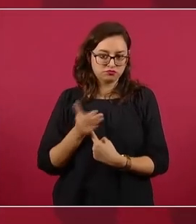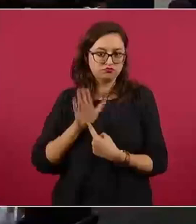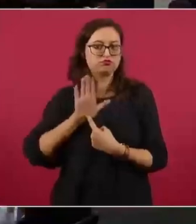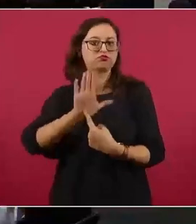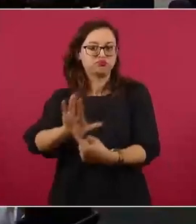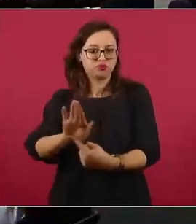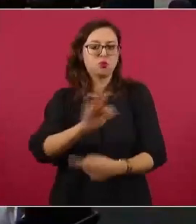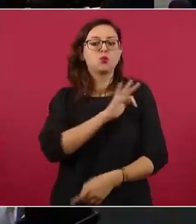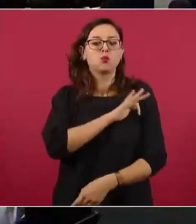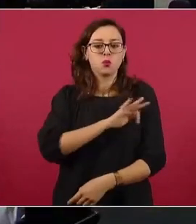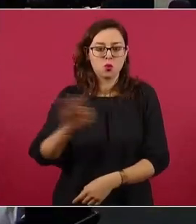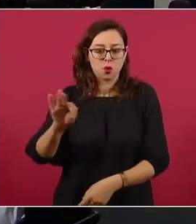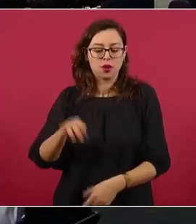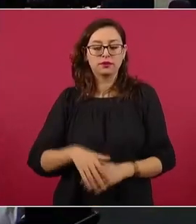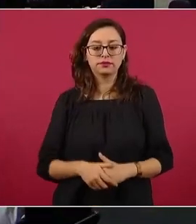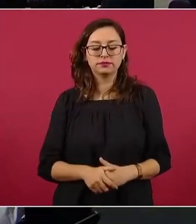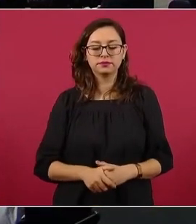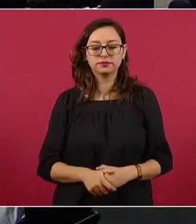responsabilidad.